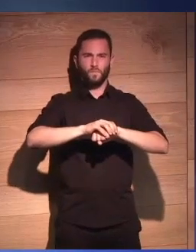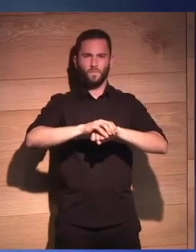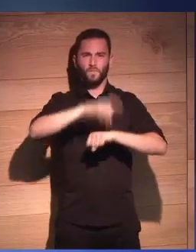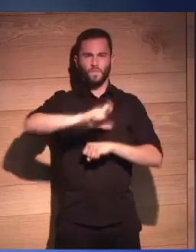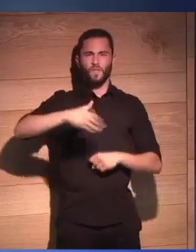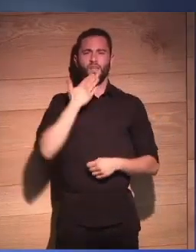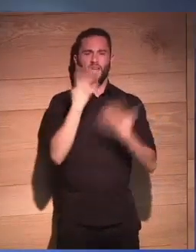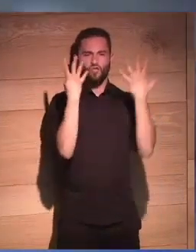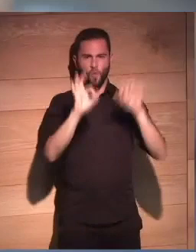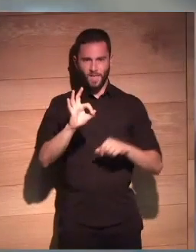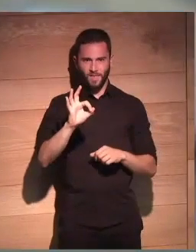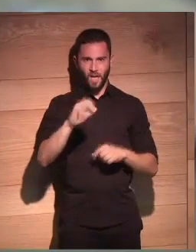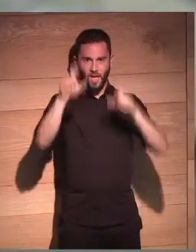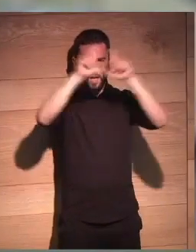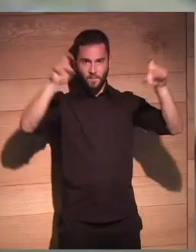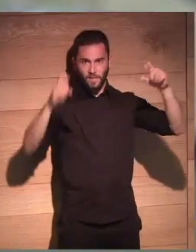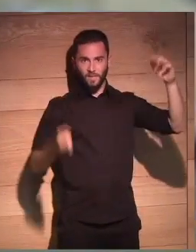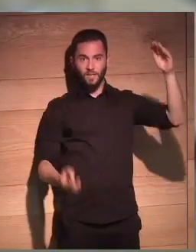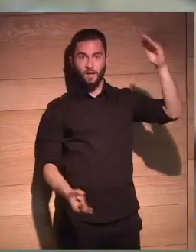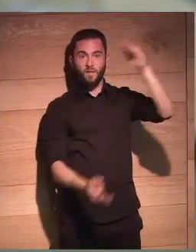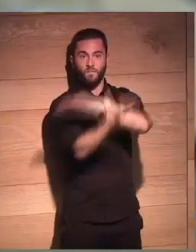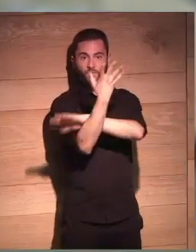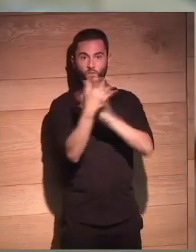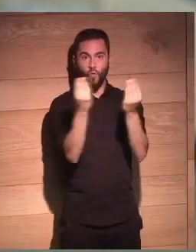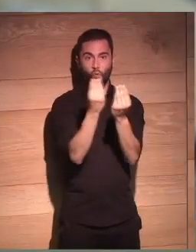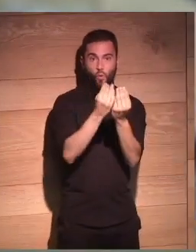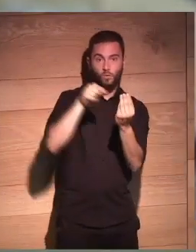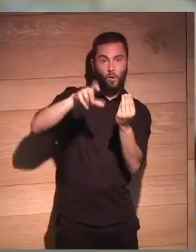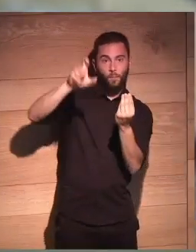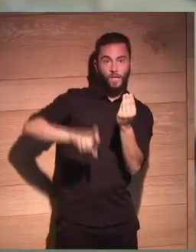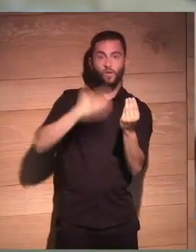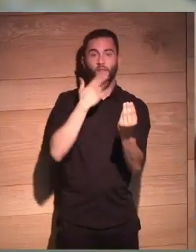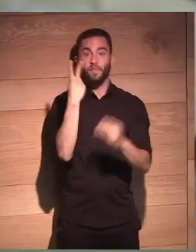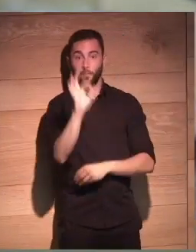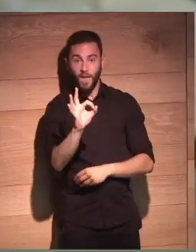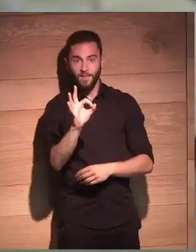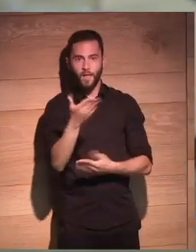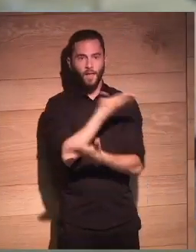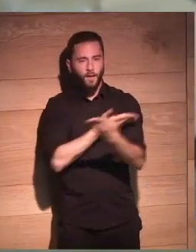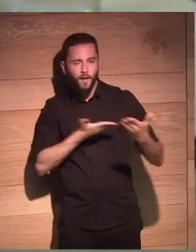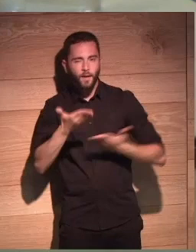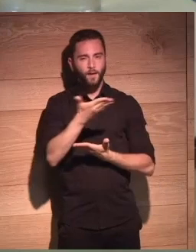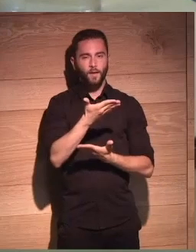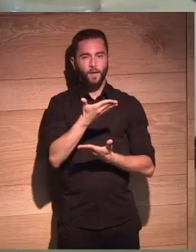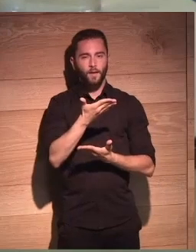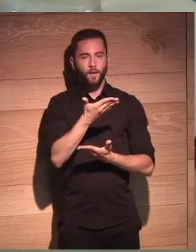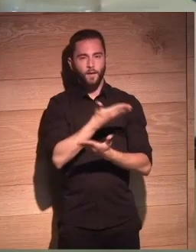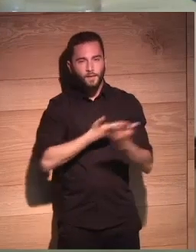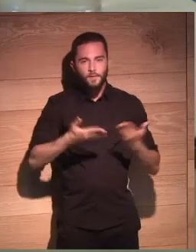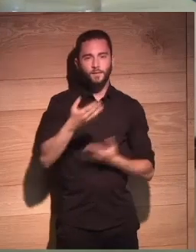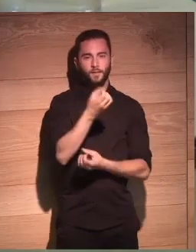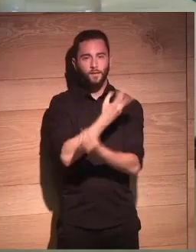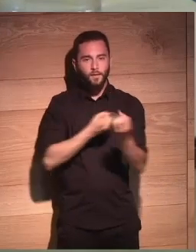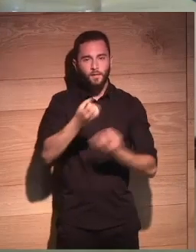de 90 años que han lanzado empresas con chicos de 20 años, y ese intercambio, esa transmisión